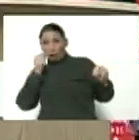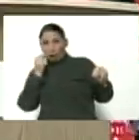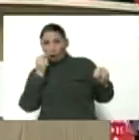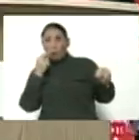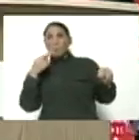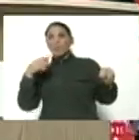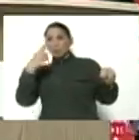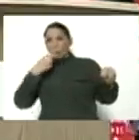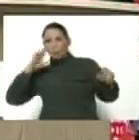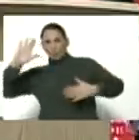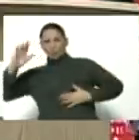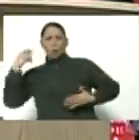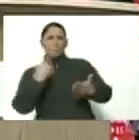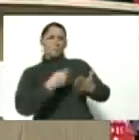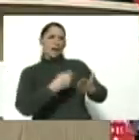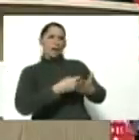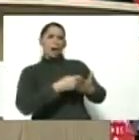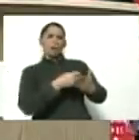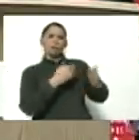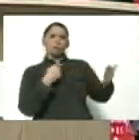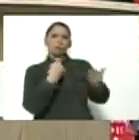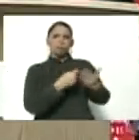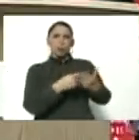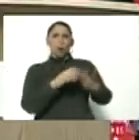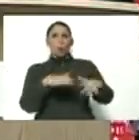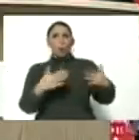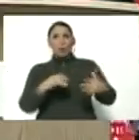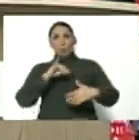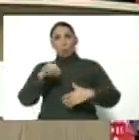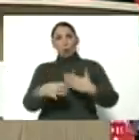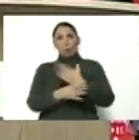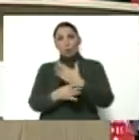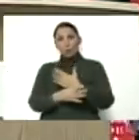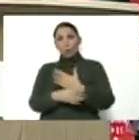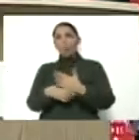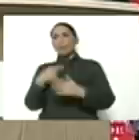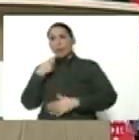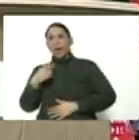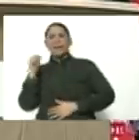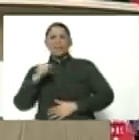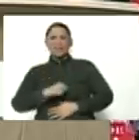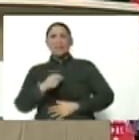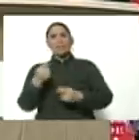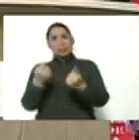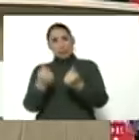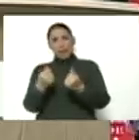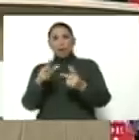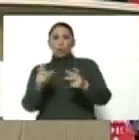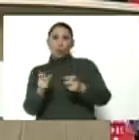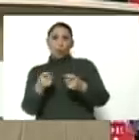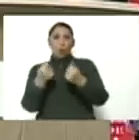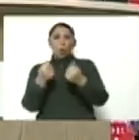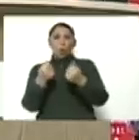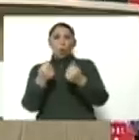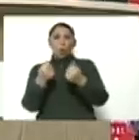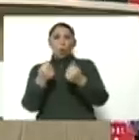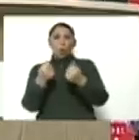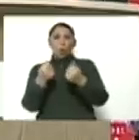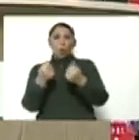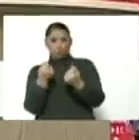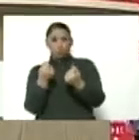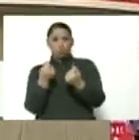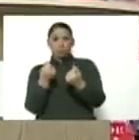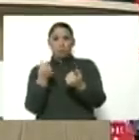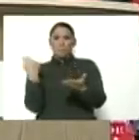del contrato siempre y cuando Juan Guaidó le reconociera de la plata que se robó de Citgo, de la plata que se robó de la